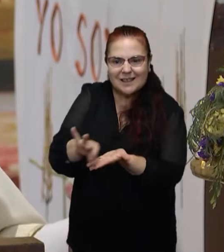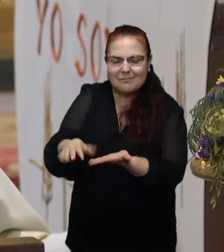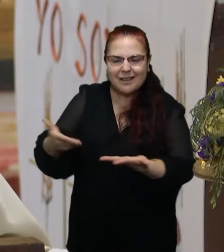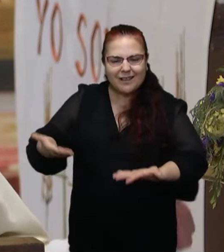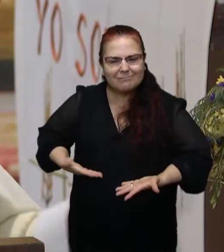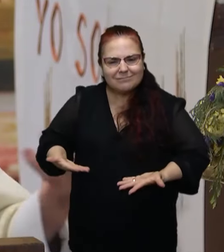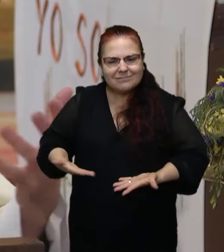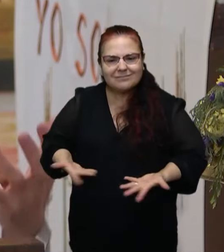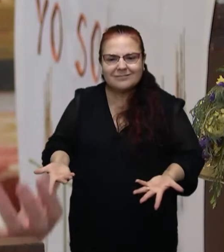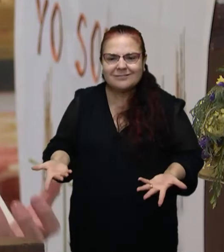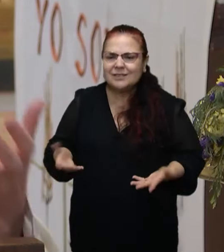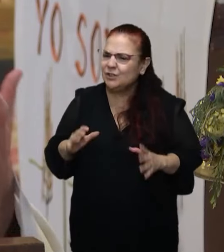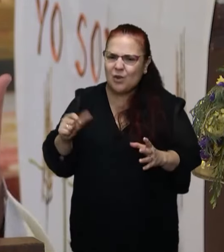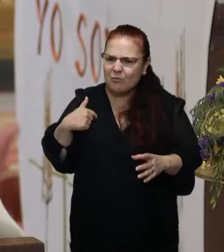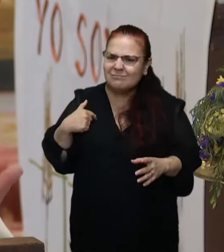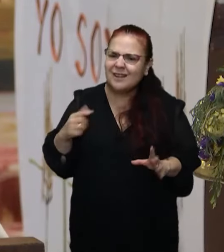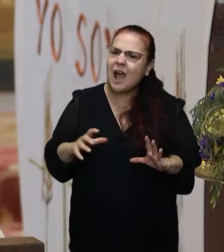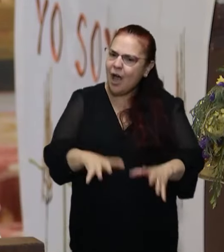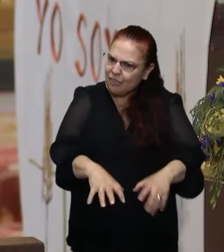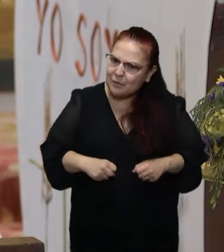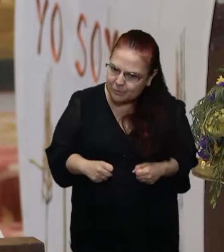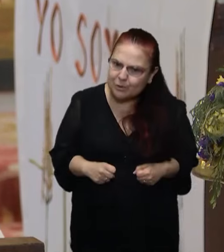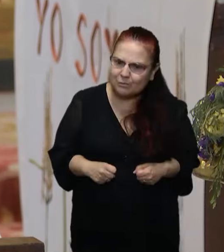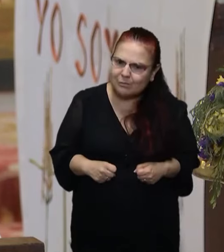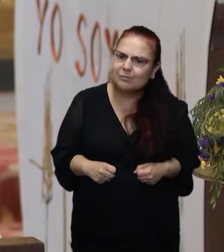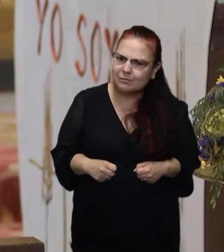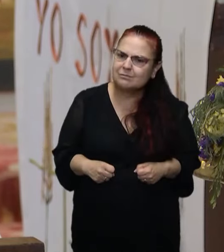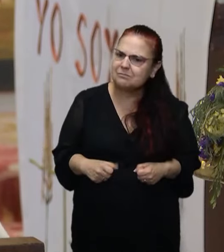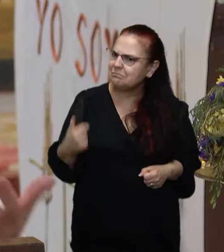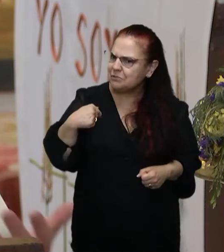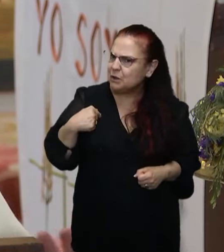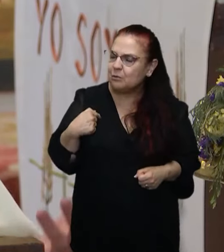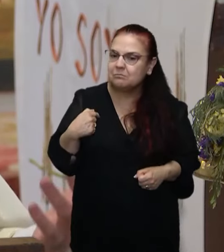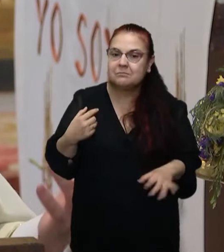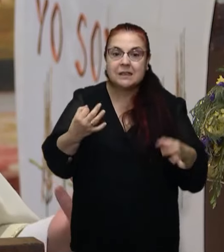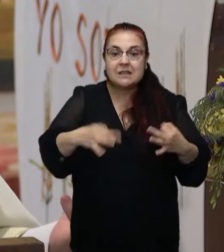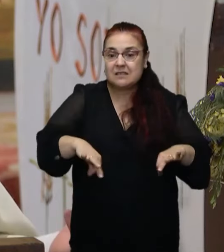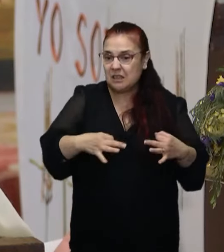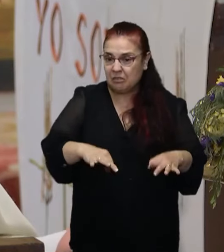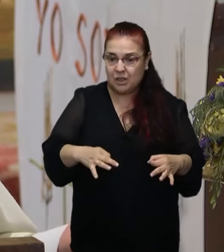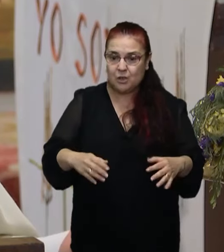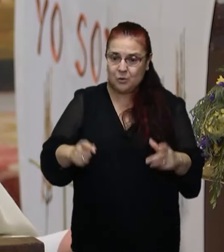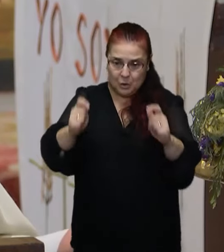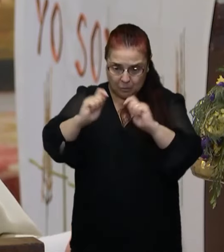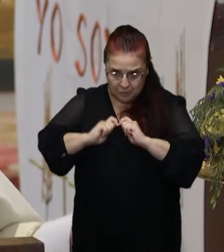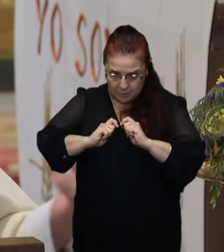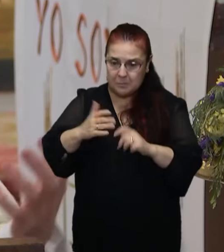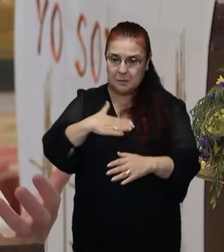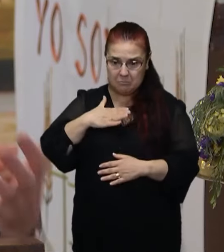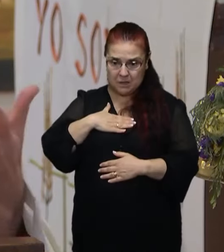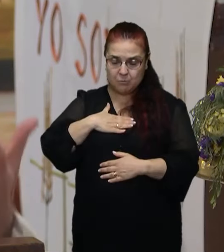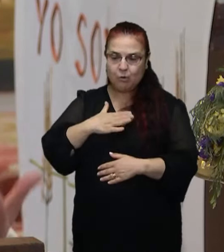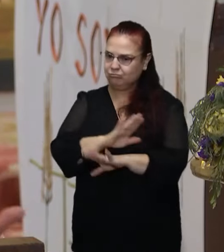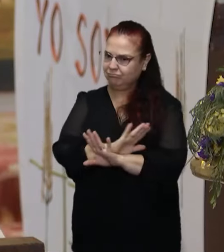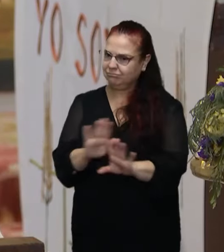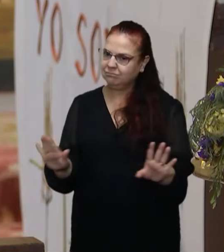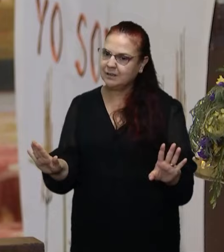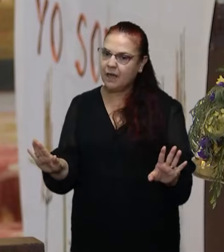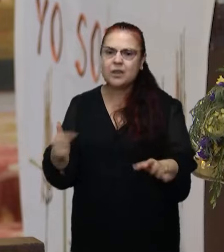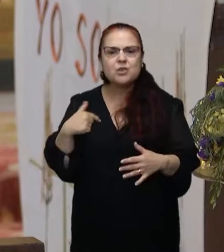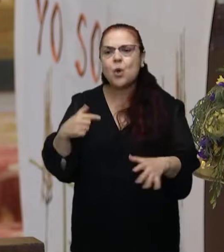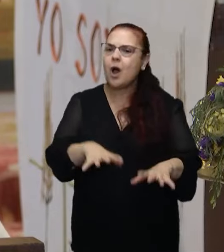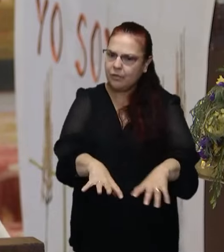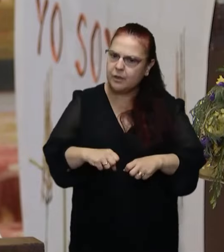aceptar el sitio en el que me coloca la humildad. Yo no me doy nada a mí mismo. Acepto ese